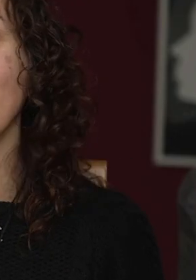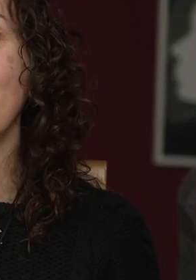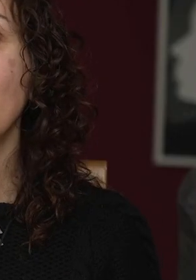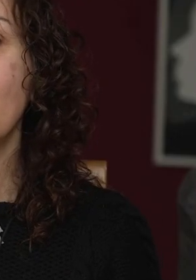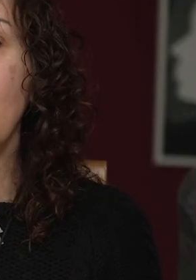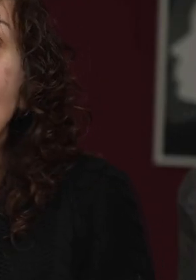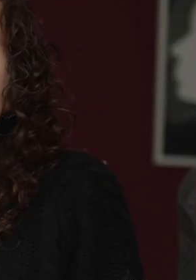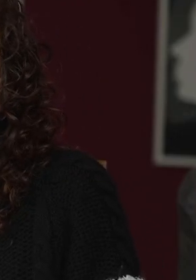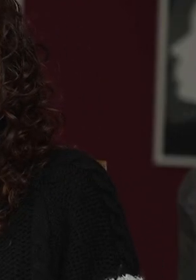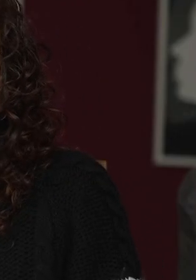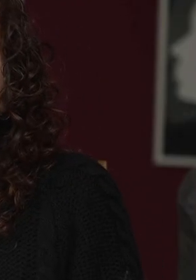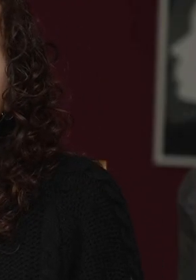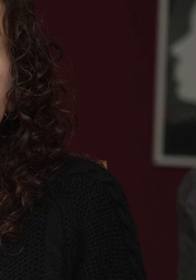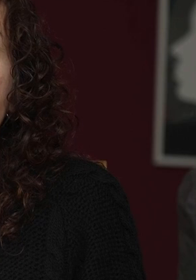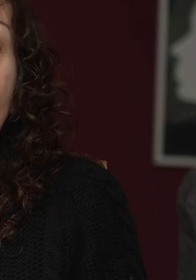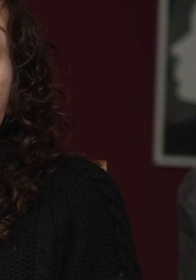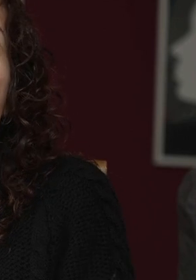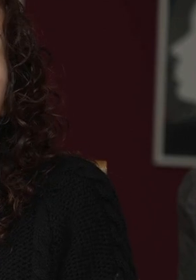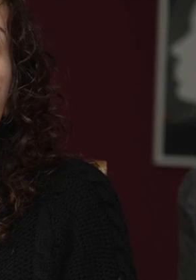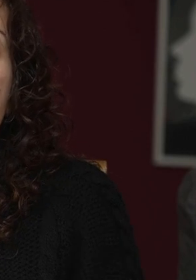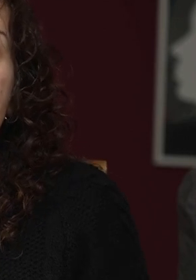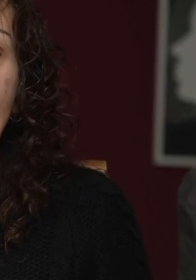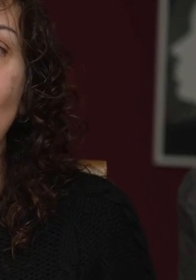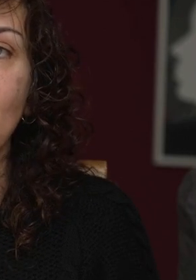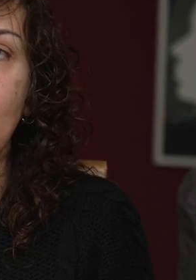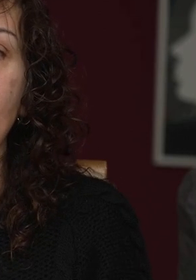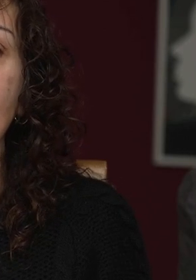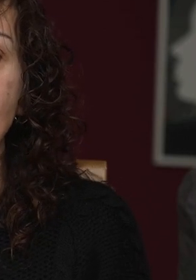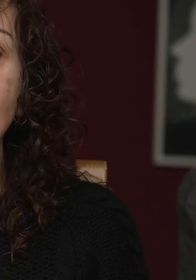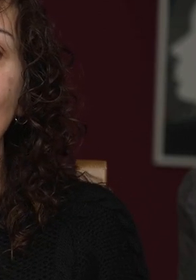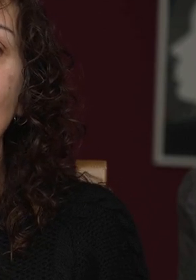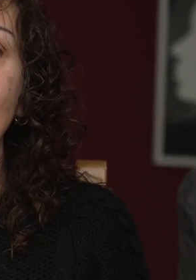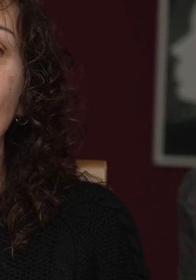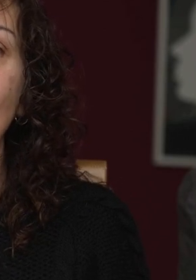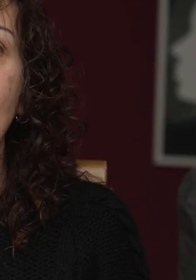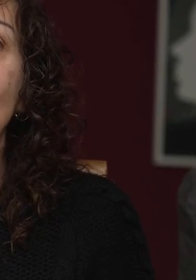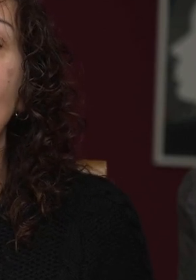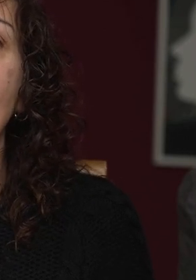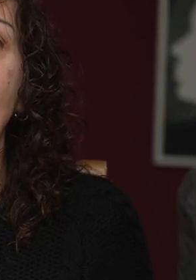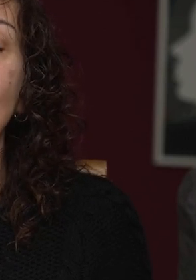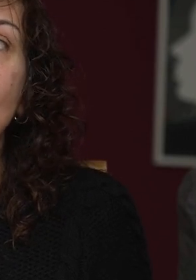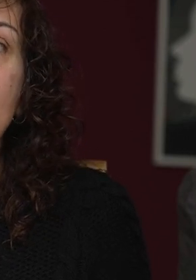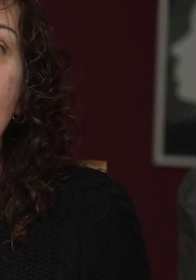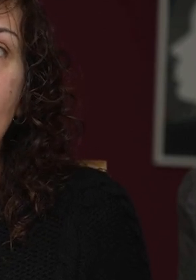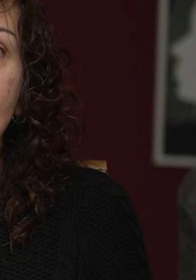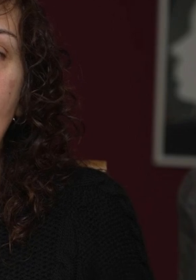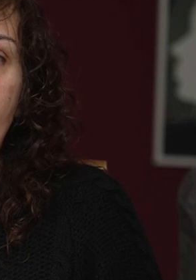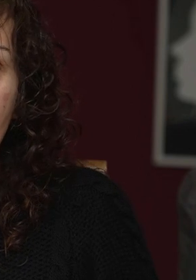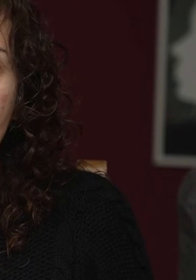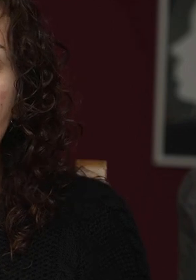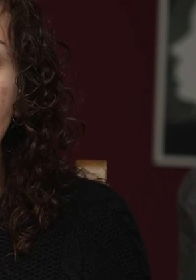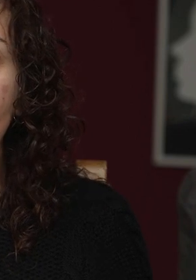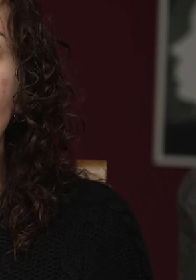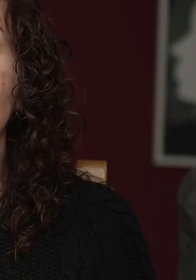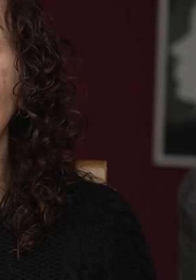sé. Creo que sí, porque si no acierto, sí que me pone otra cara. Pero a lo mejor me está diciendo, mira,